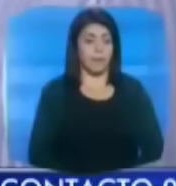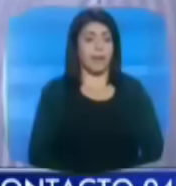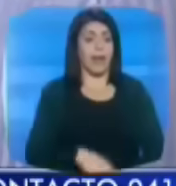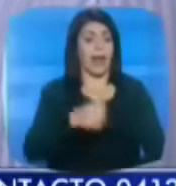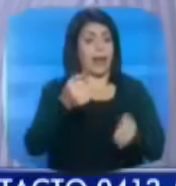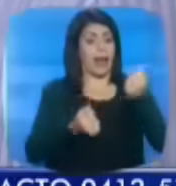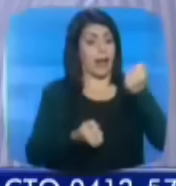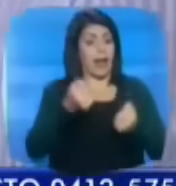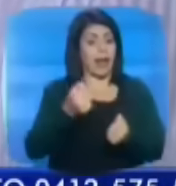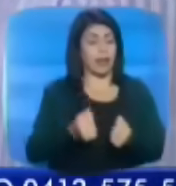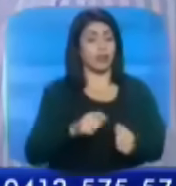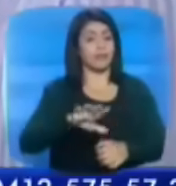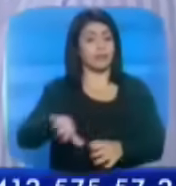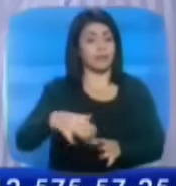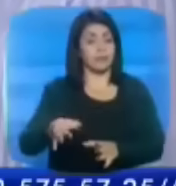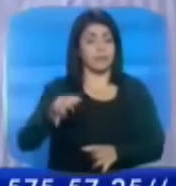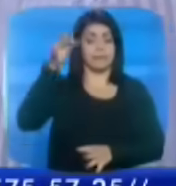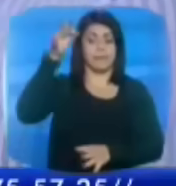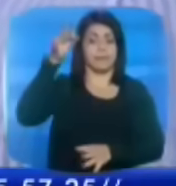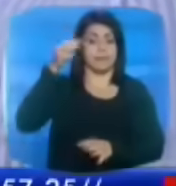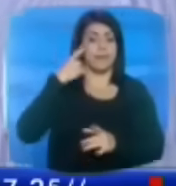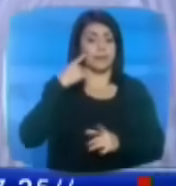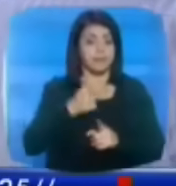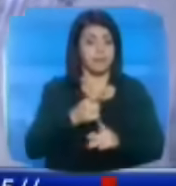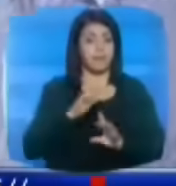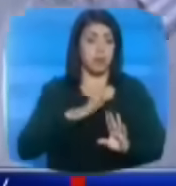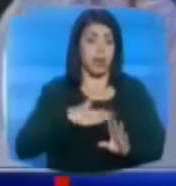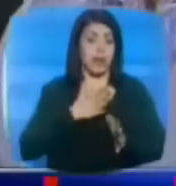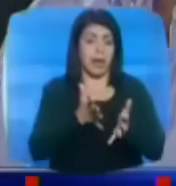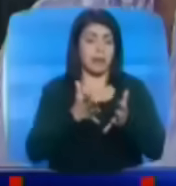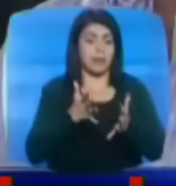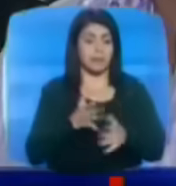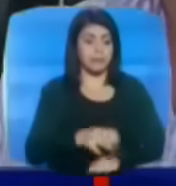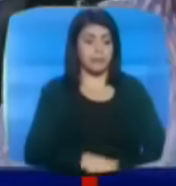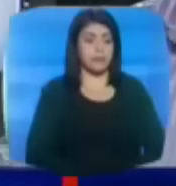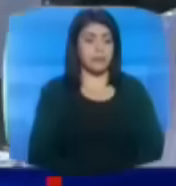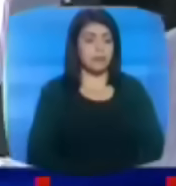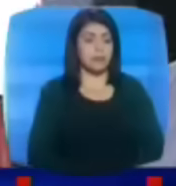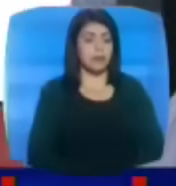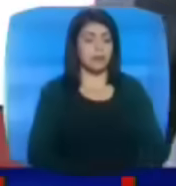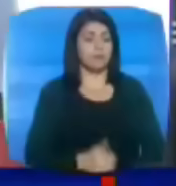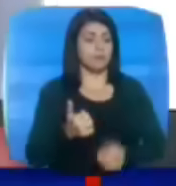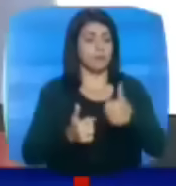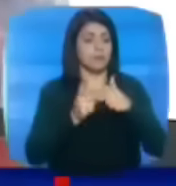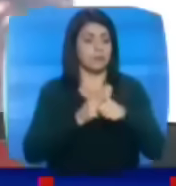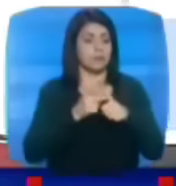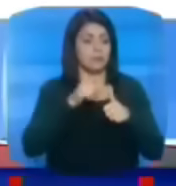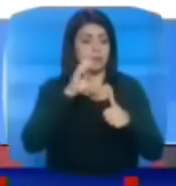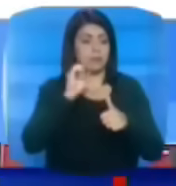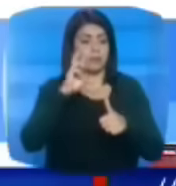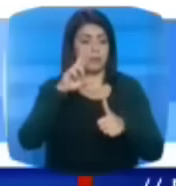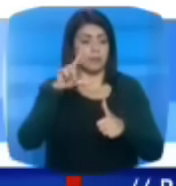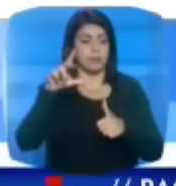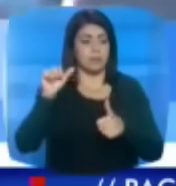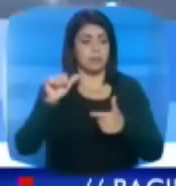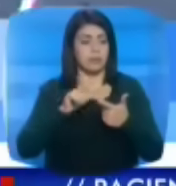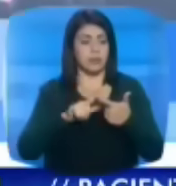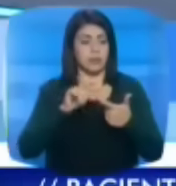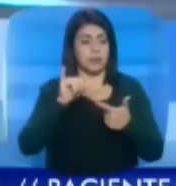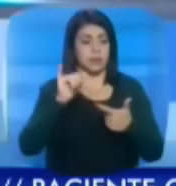un vehículo para las personas que vayan a hacer este cambio. Correcto, mira, los carros, los modelos que están involucrados son Corolla,